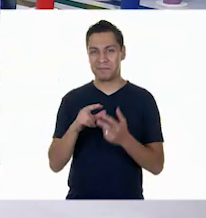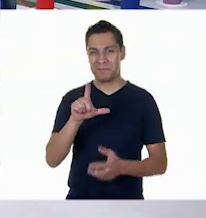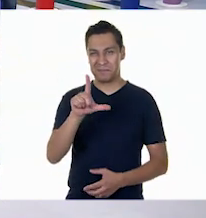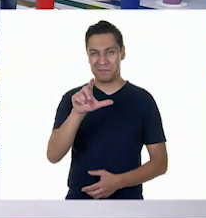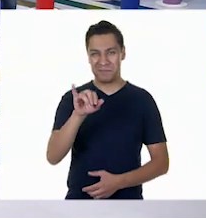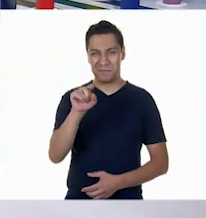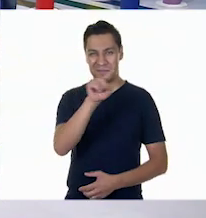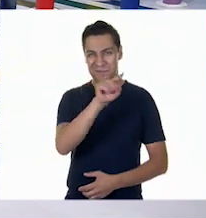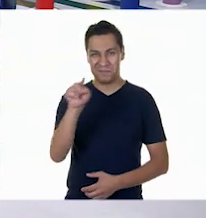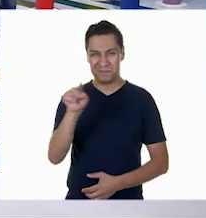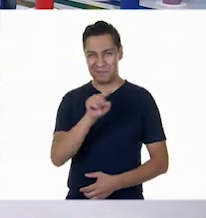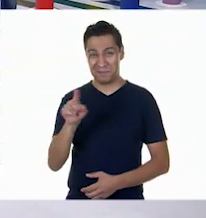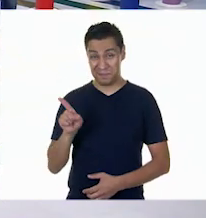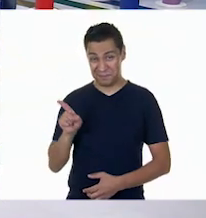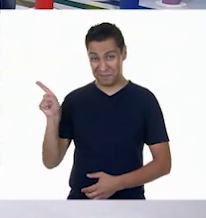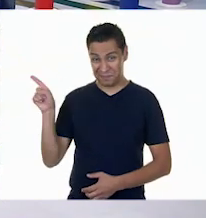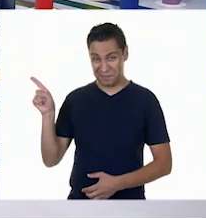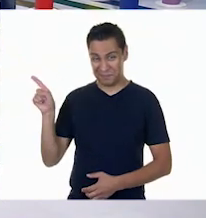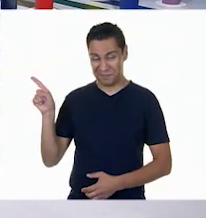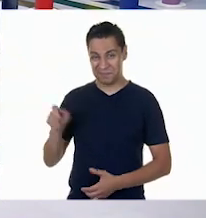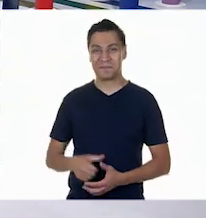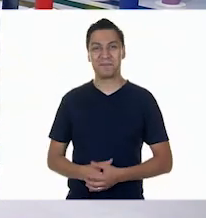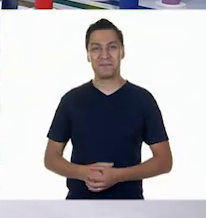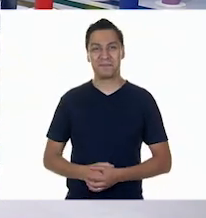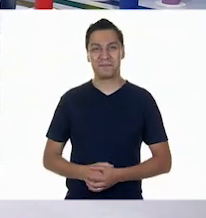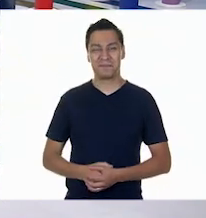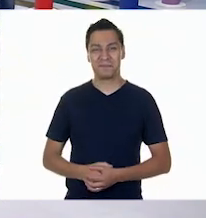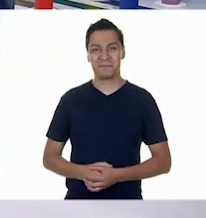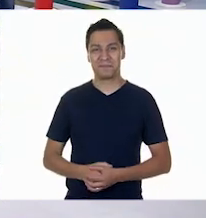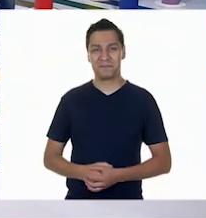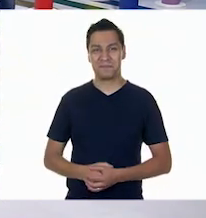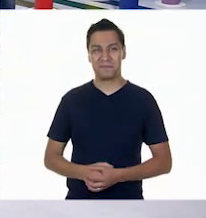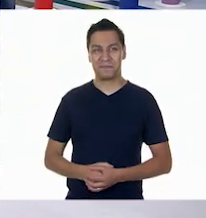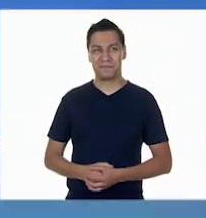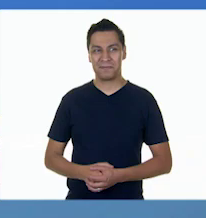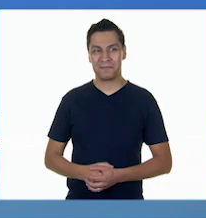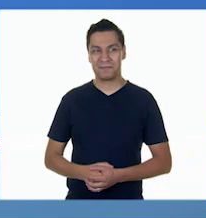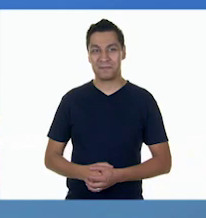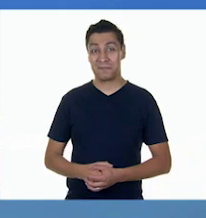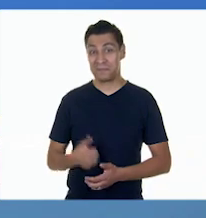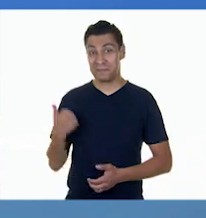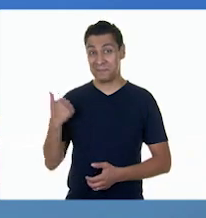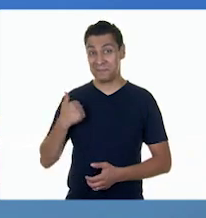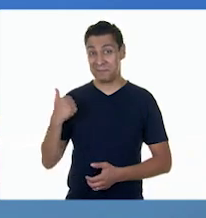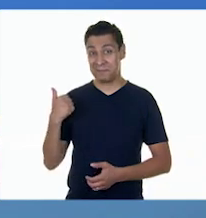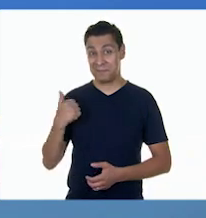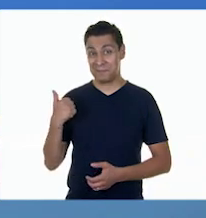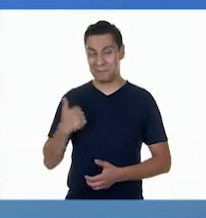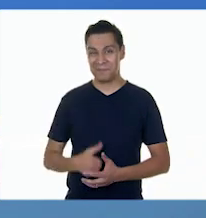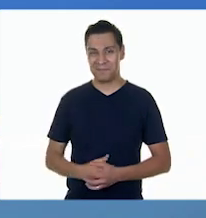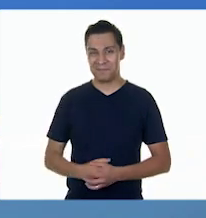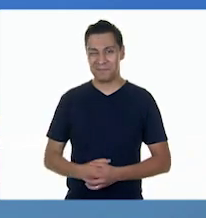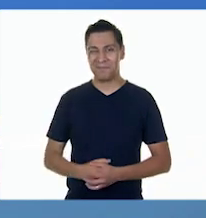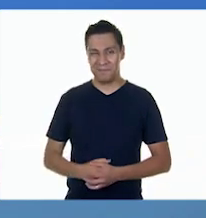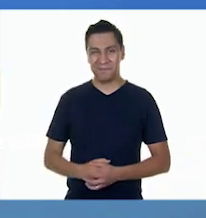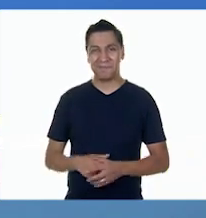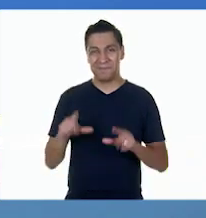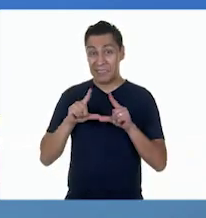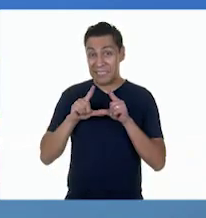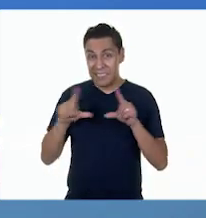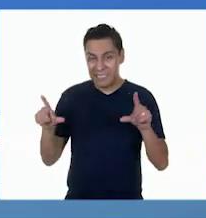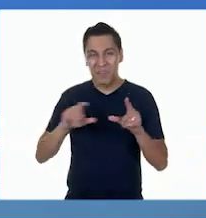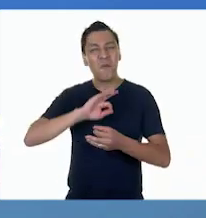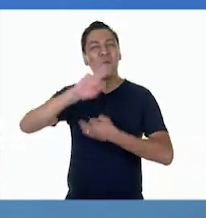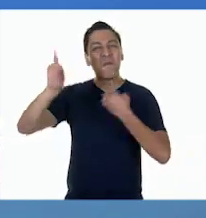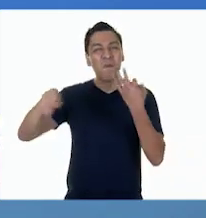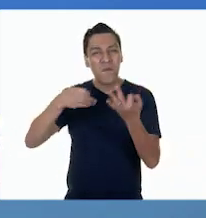muy interesante, ¿verdad, maestra? Claro, hola Juan Carlos. ¿Qué tal? Pues listísimo, maestra. Muy bien. Hola a